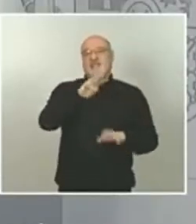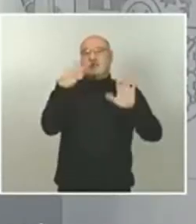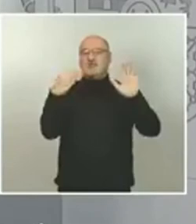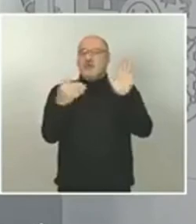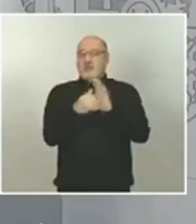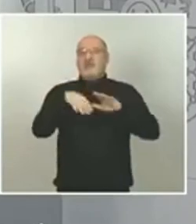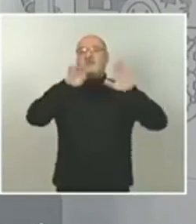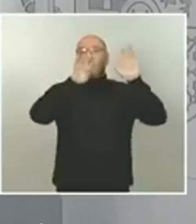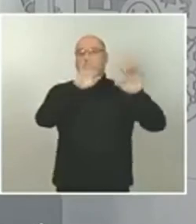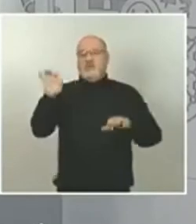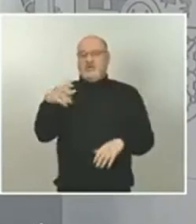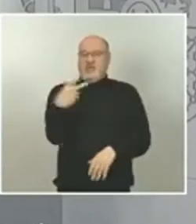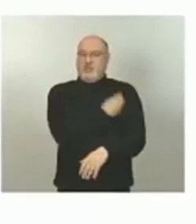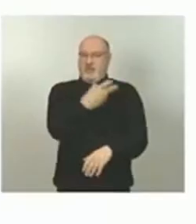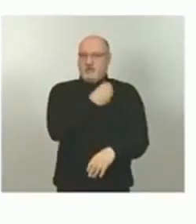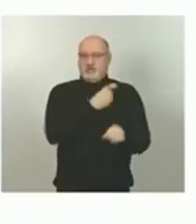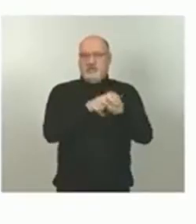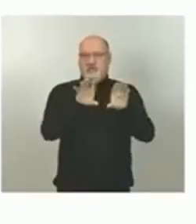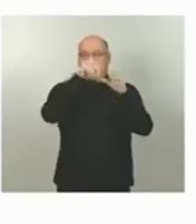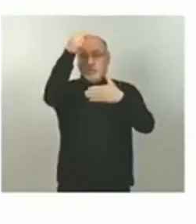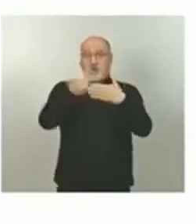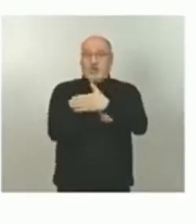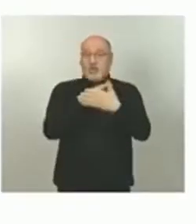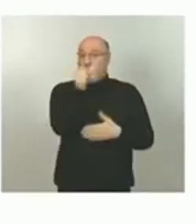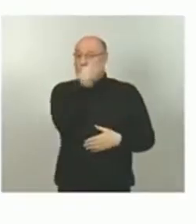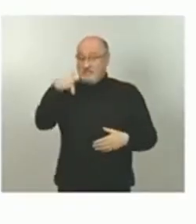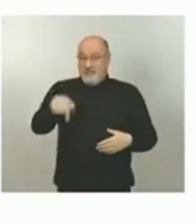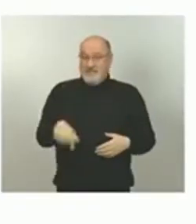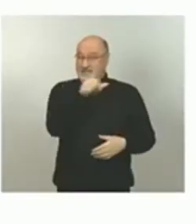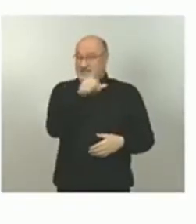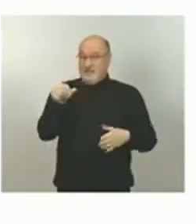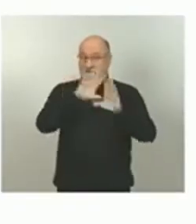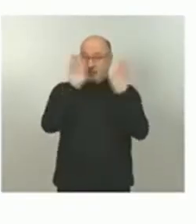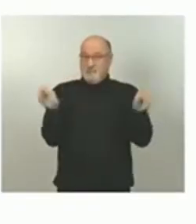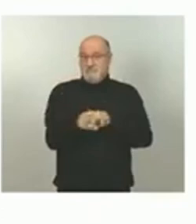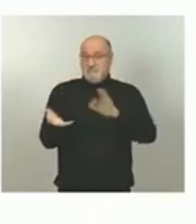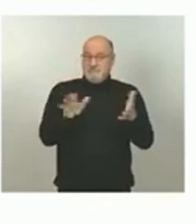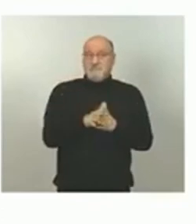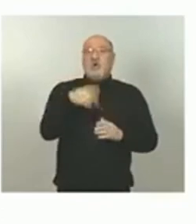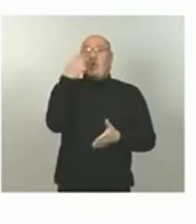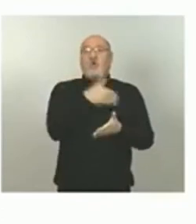538.900 dosis. Digamos que en total, en esta semana, ascenderá a un total de